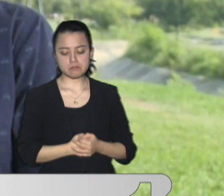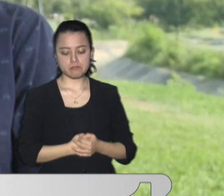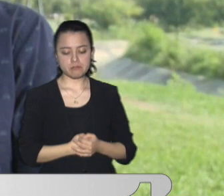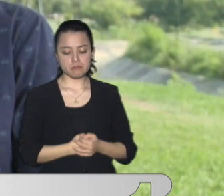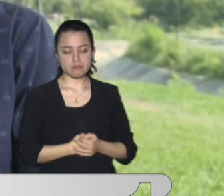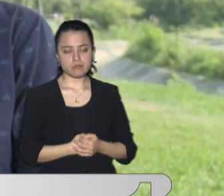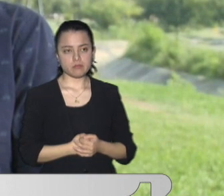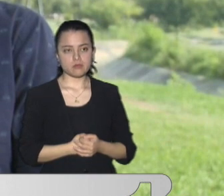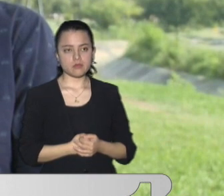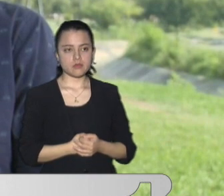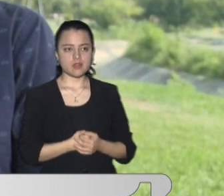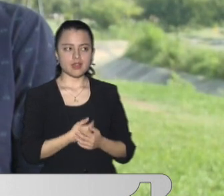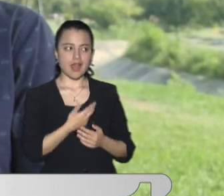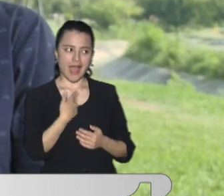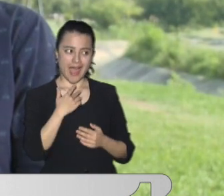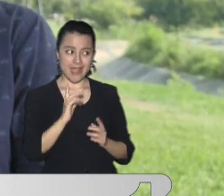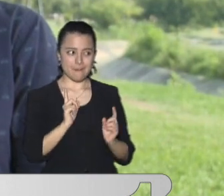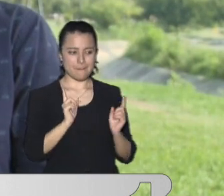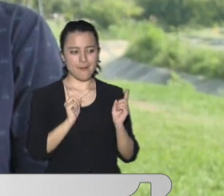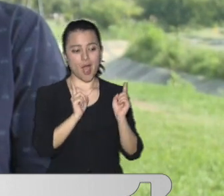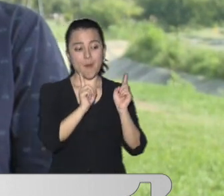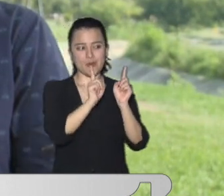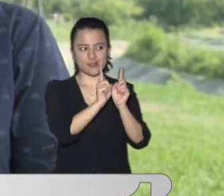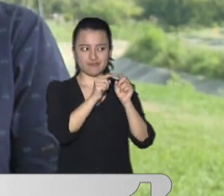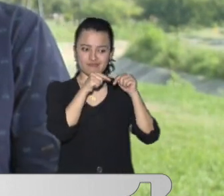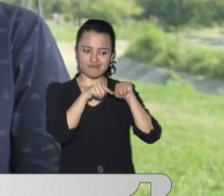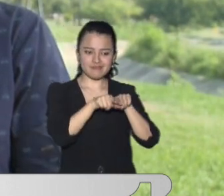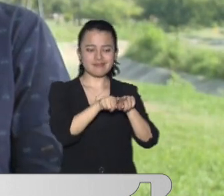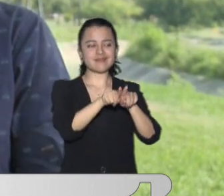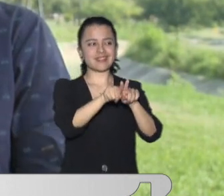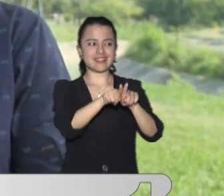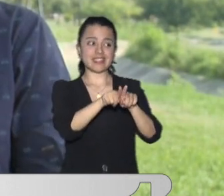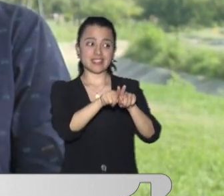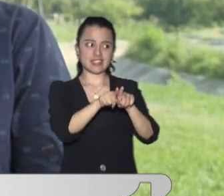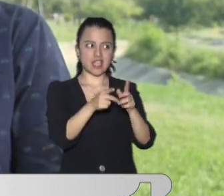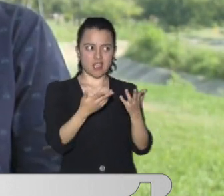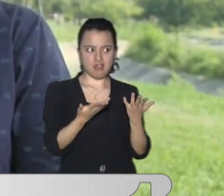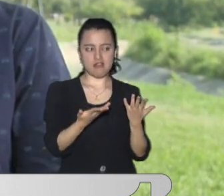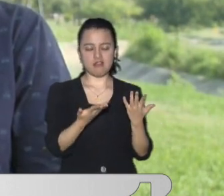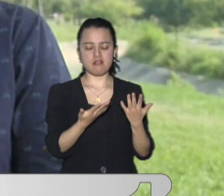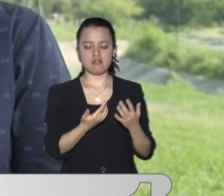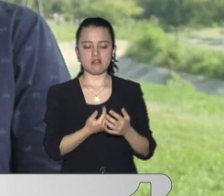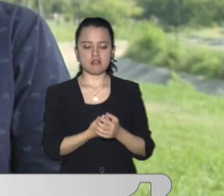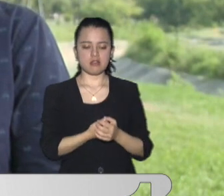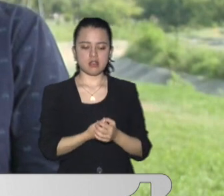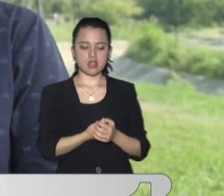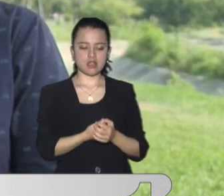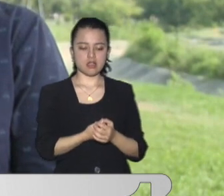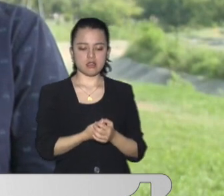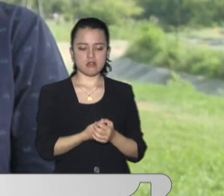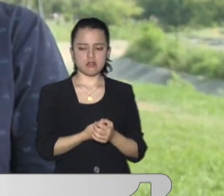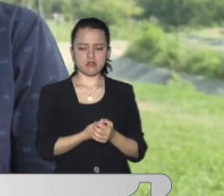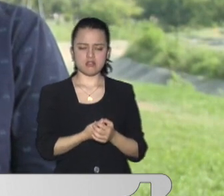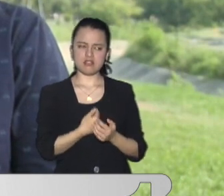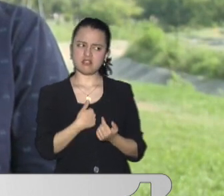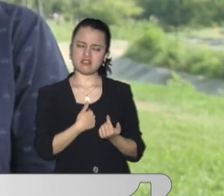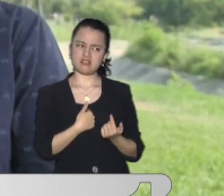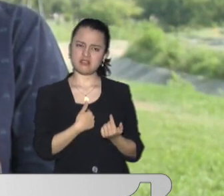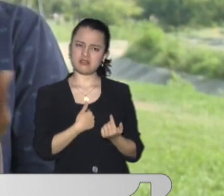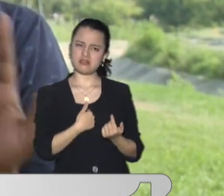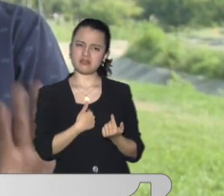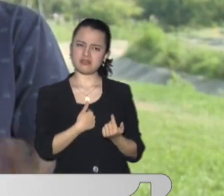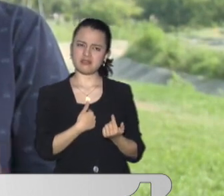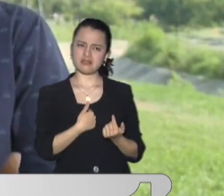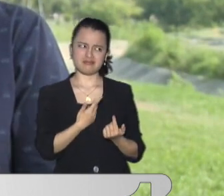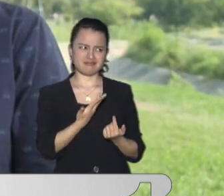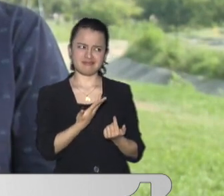que para que nos viéramos y eso, yo le dije que me respetara. Le dije que no se